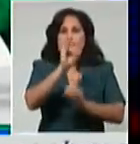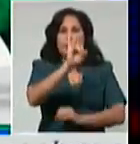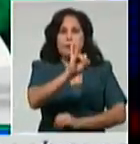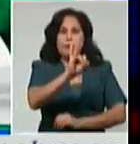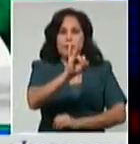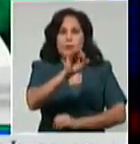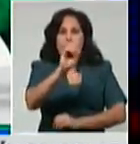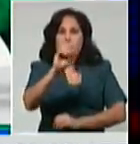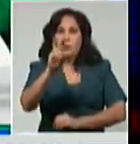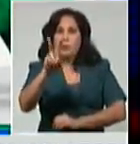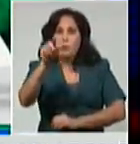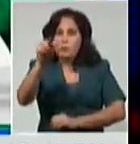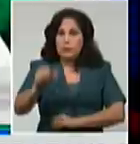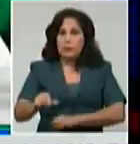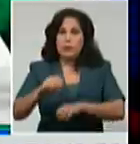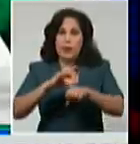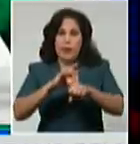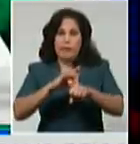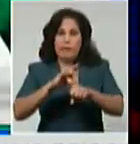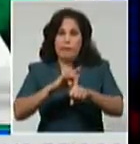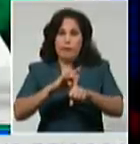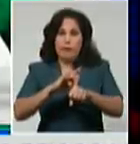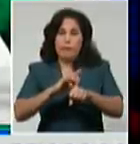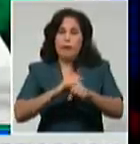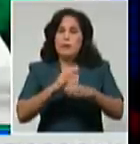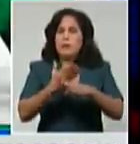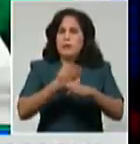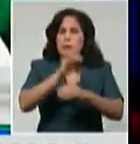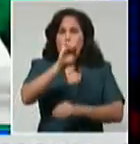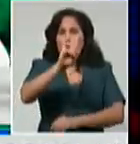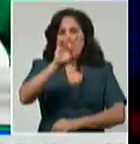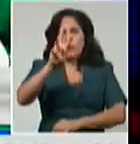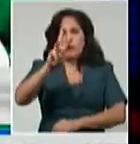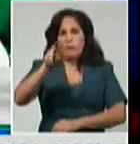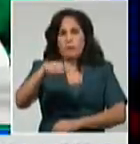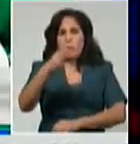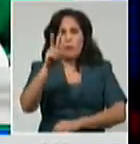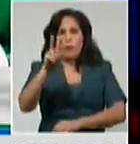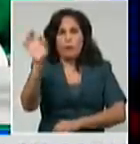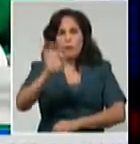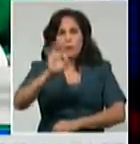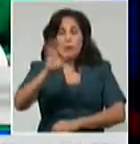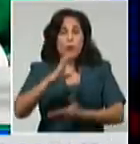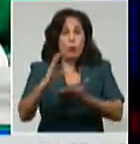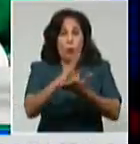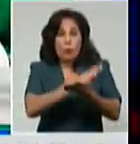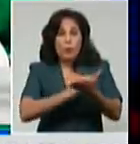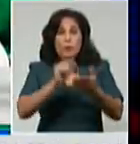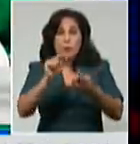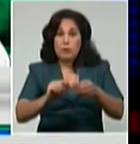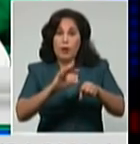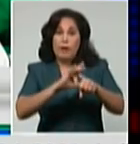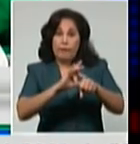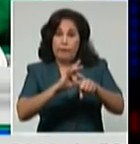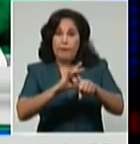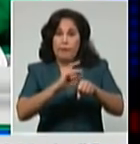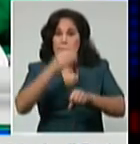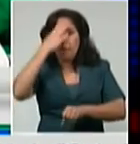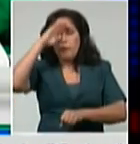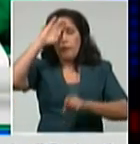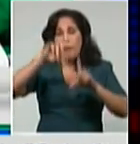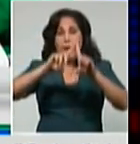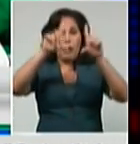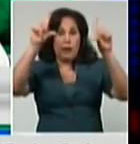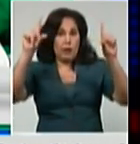5.702 pacientes. Estamos hablando del 93,2% de todos los pacientes diagnosticados en Cuba que se